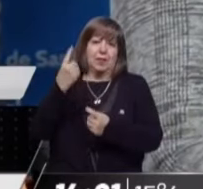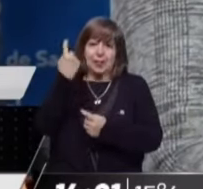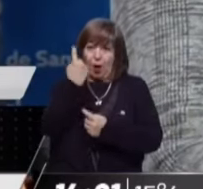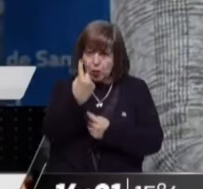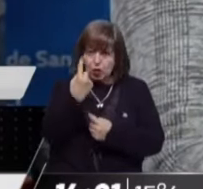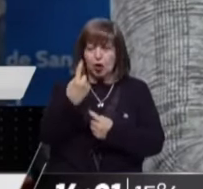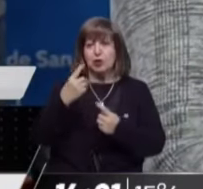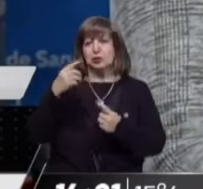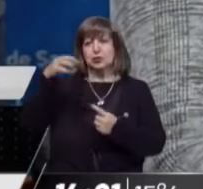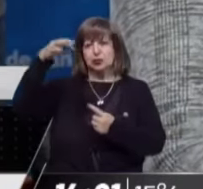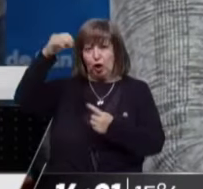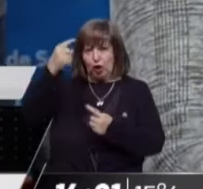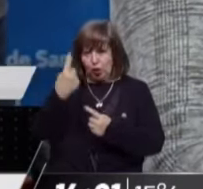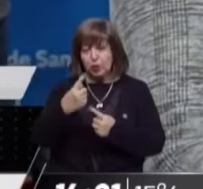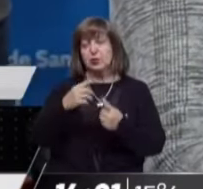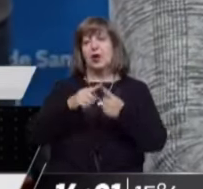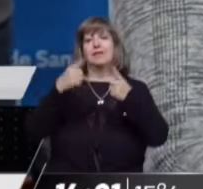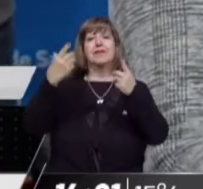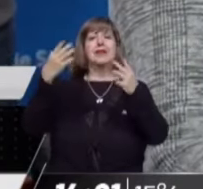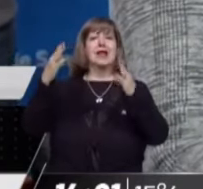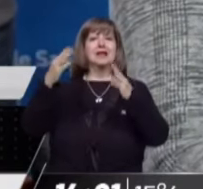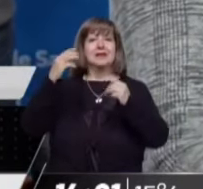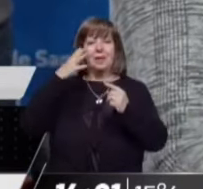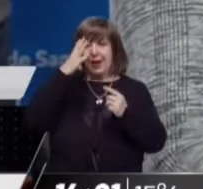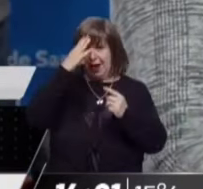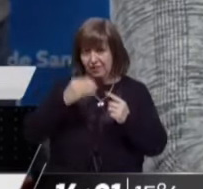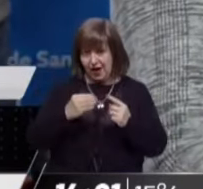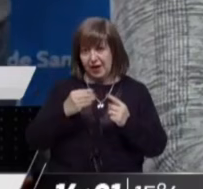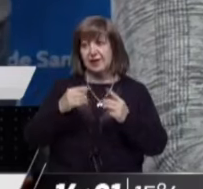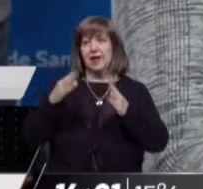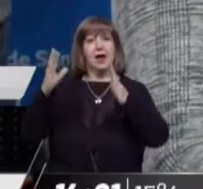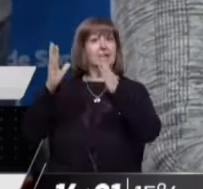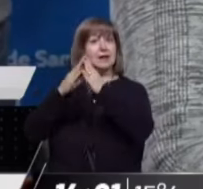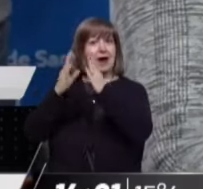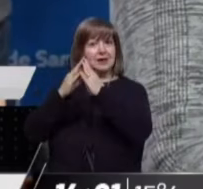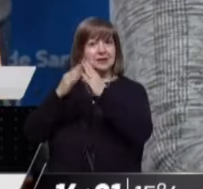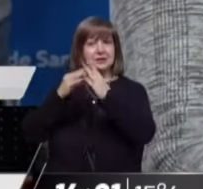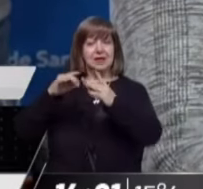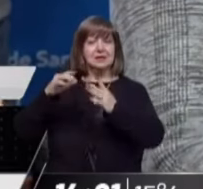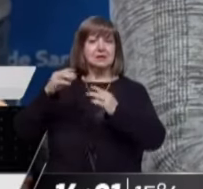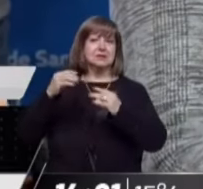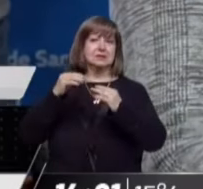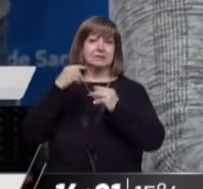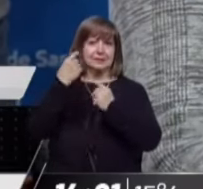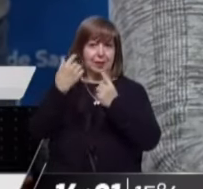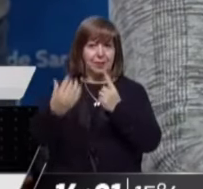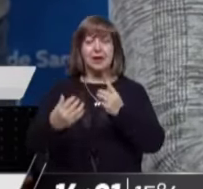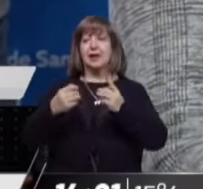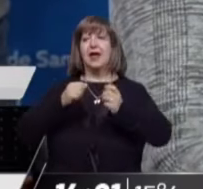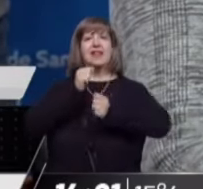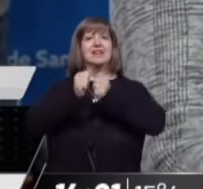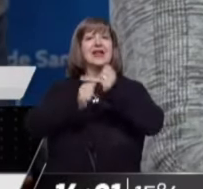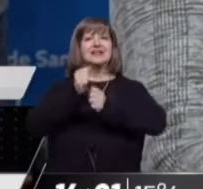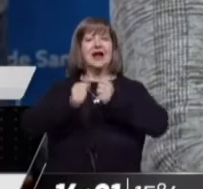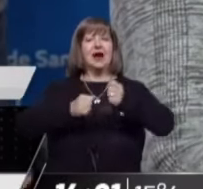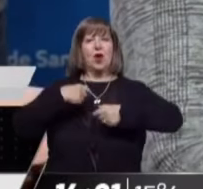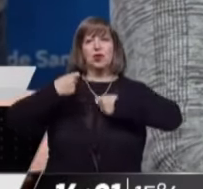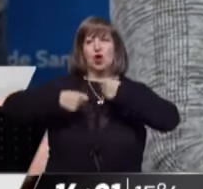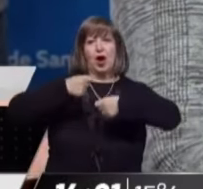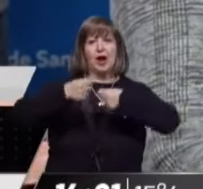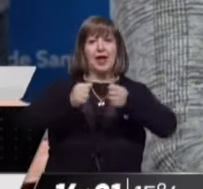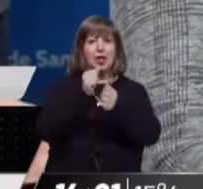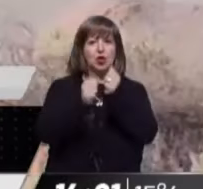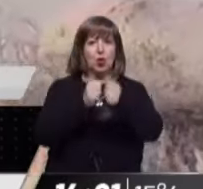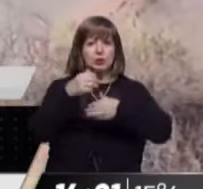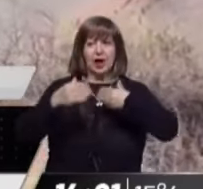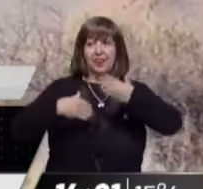es solo el servicio domiciliario, es también la posibilidad de desarrollo industrial. Hoy no tenemos posibilidades de